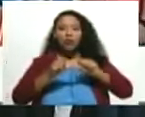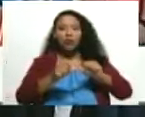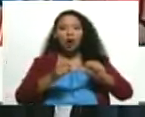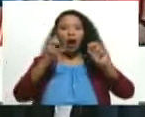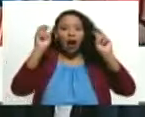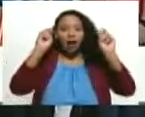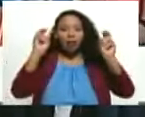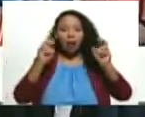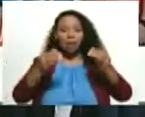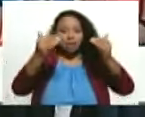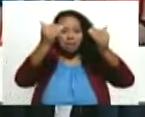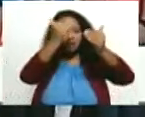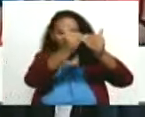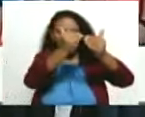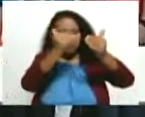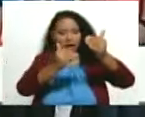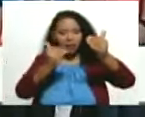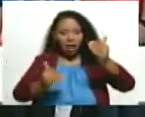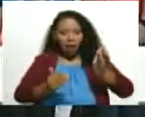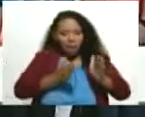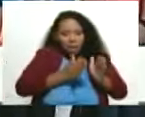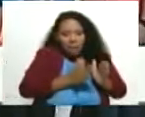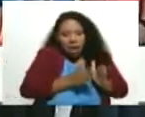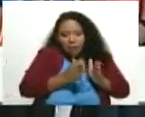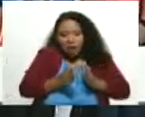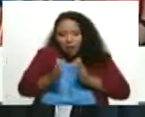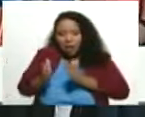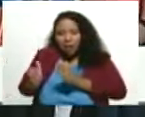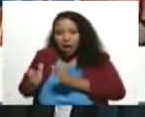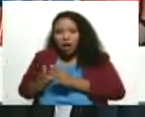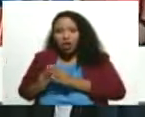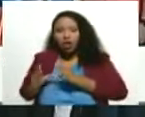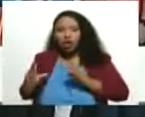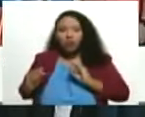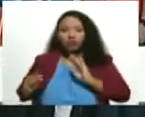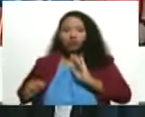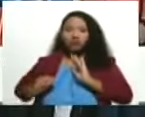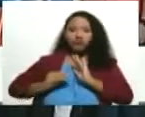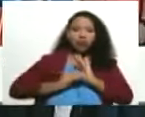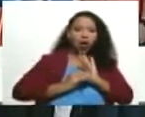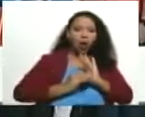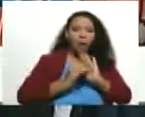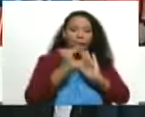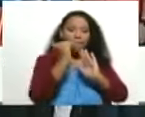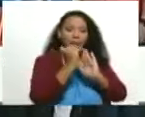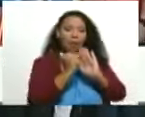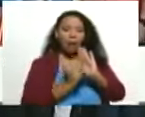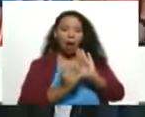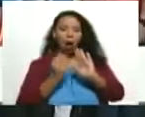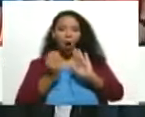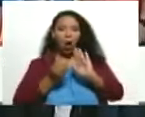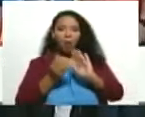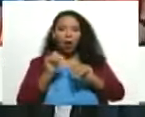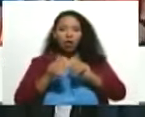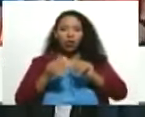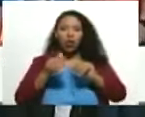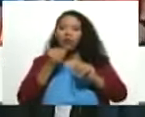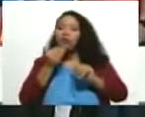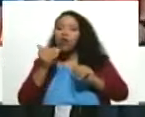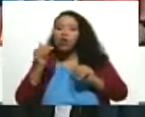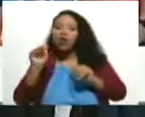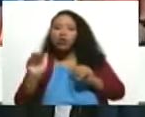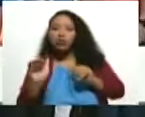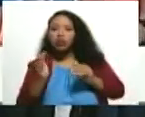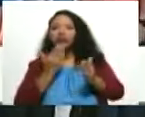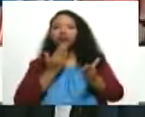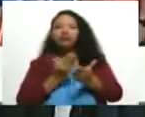de organizar toda la cascada establecida en un cronograma electoral cabal que